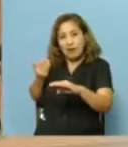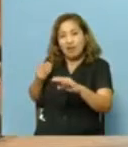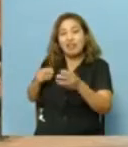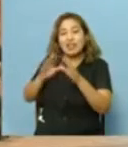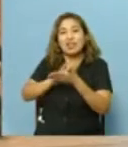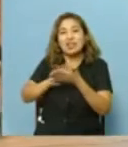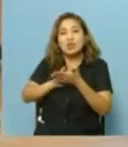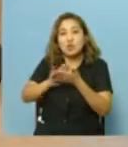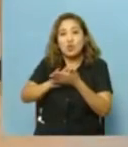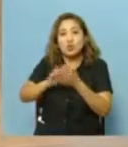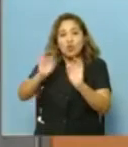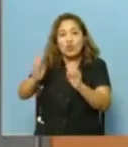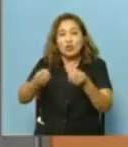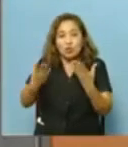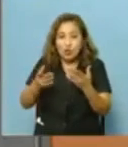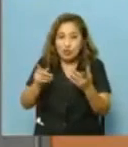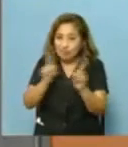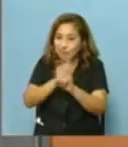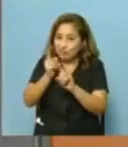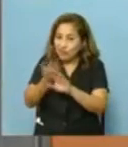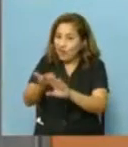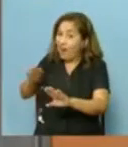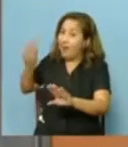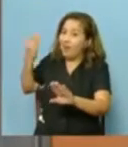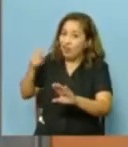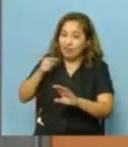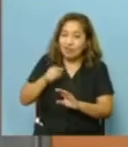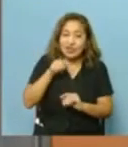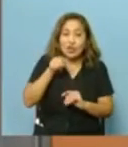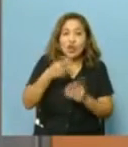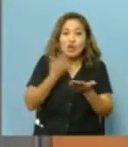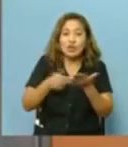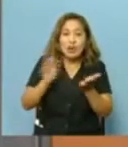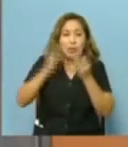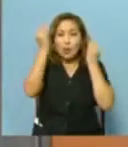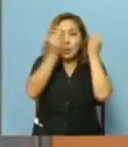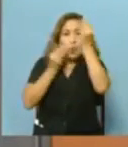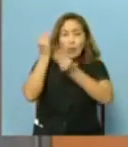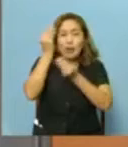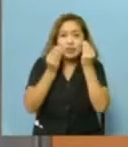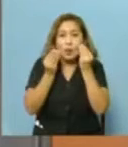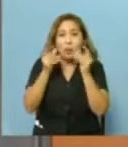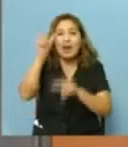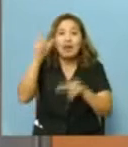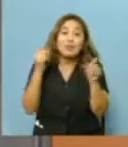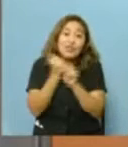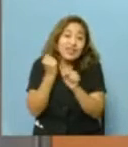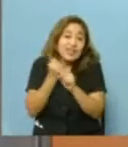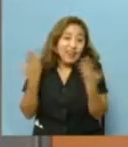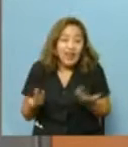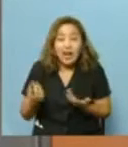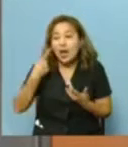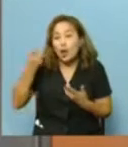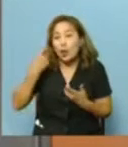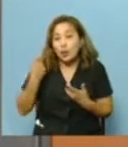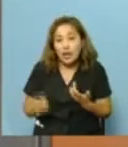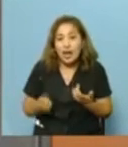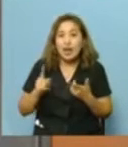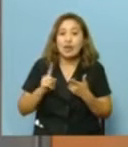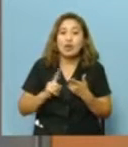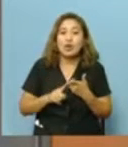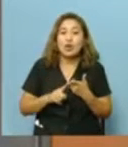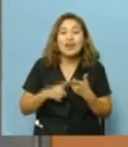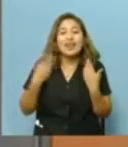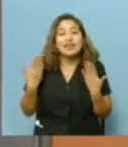de cierta recuperación lo cual se vuelve muy preocupante para el trabajador para el jubilado yo creo que